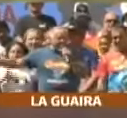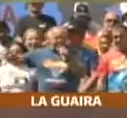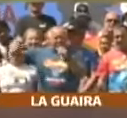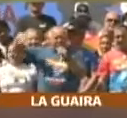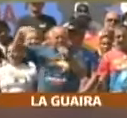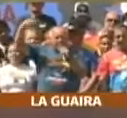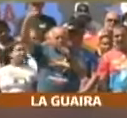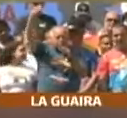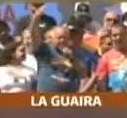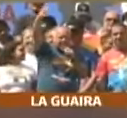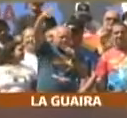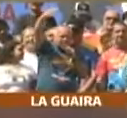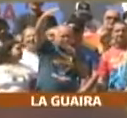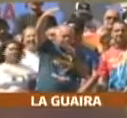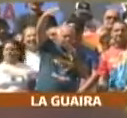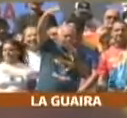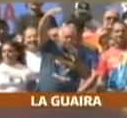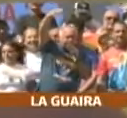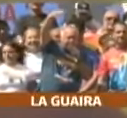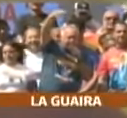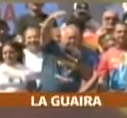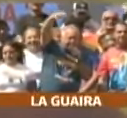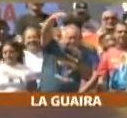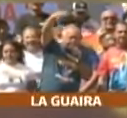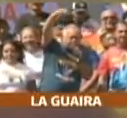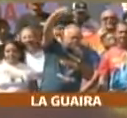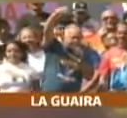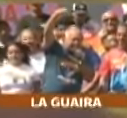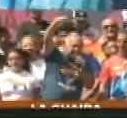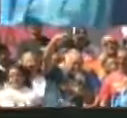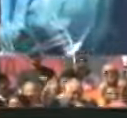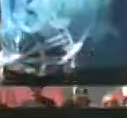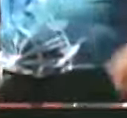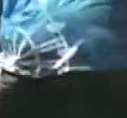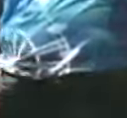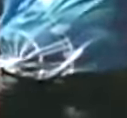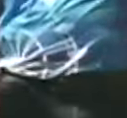1250 minutos del mediodía nos vamos nuevamente al Estado la